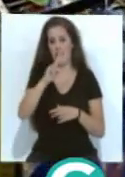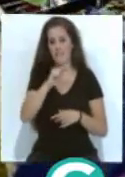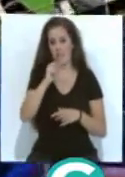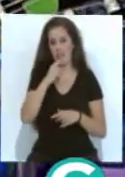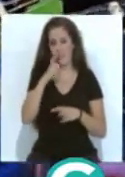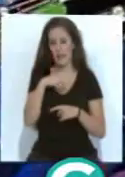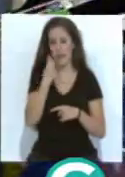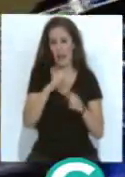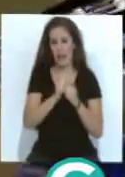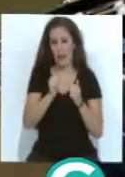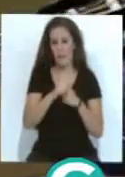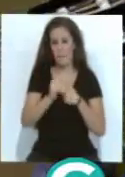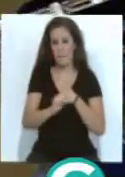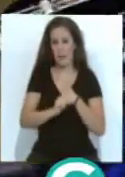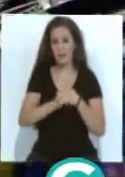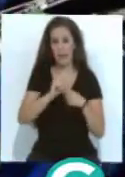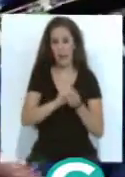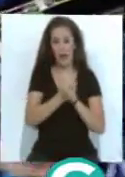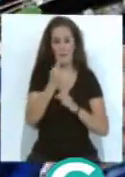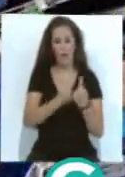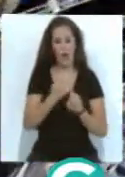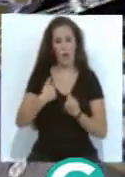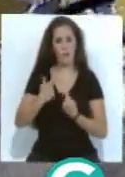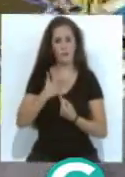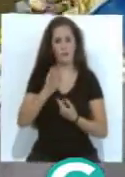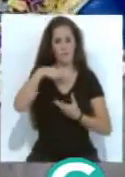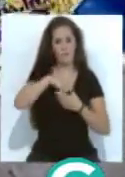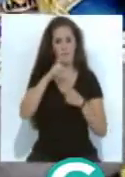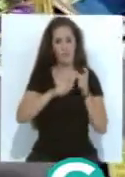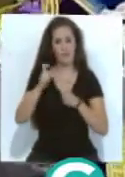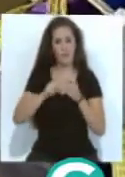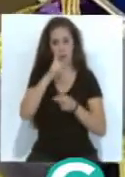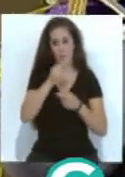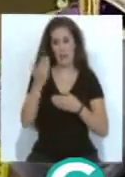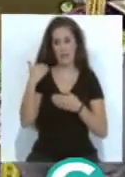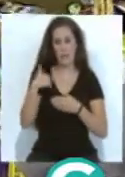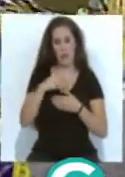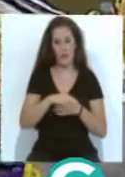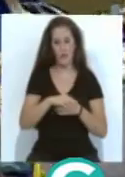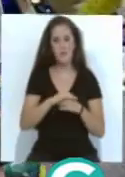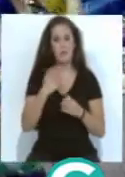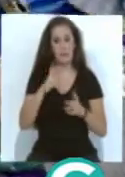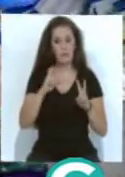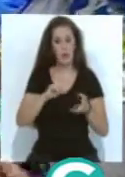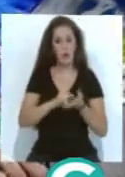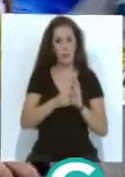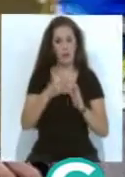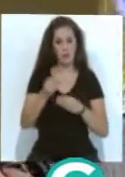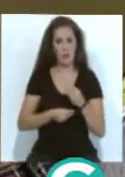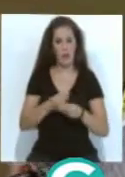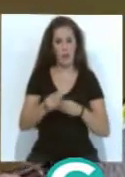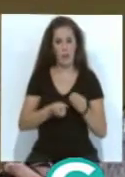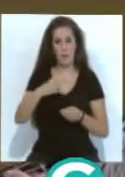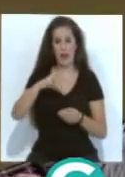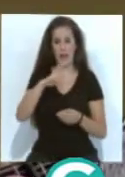del nuevo proyecto, que tendrá algunos cambios en el grupo con respecto a los integrantes del pasado año. El nuevo proyecto sucederá al